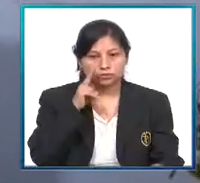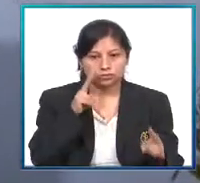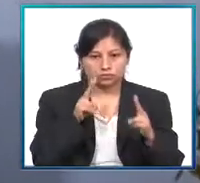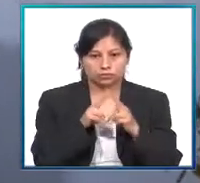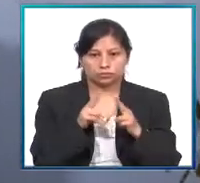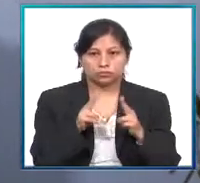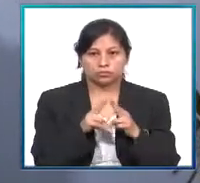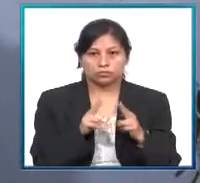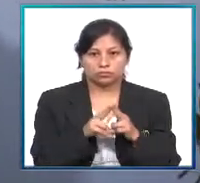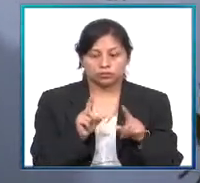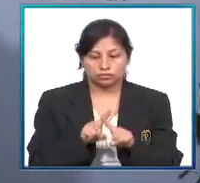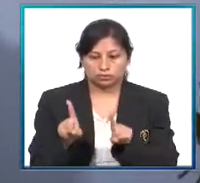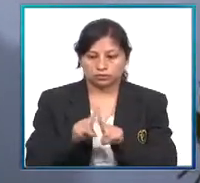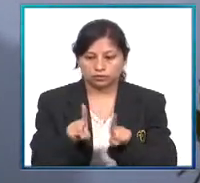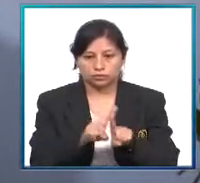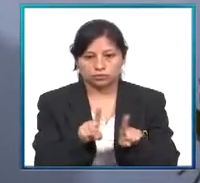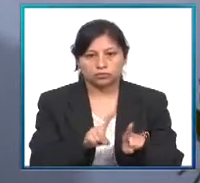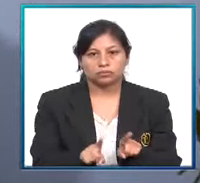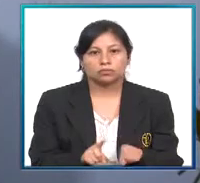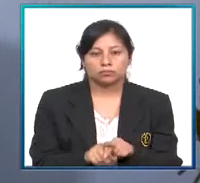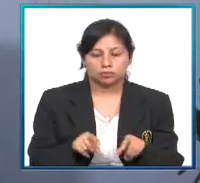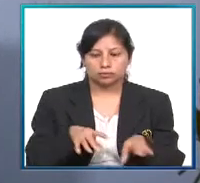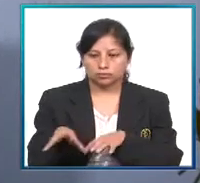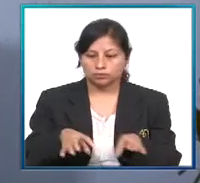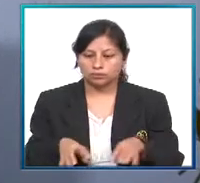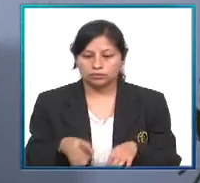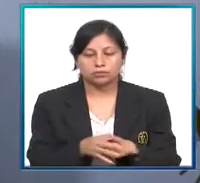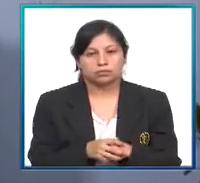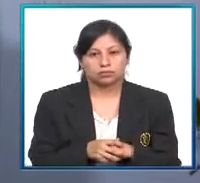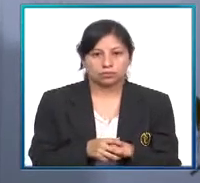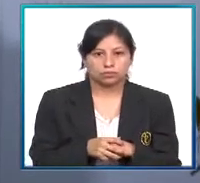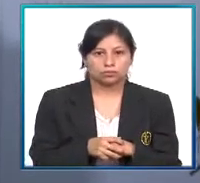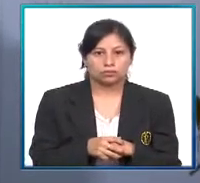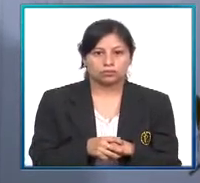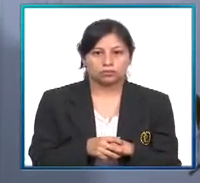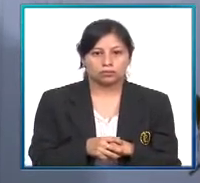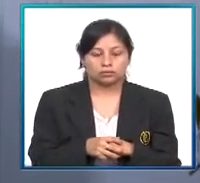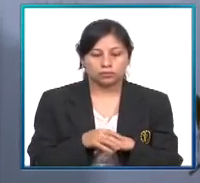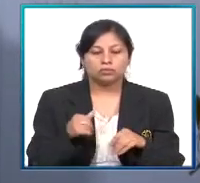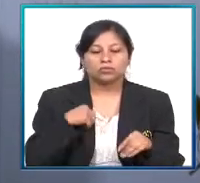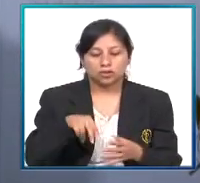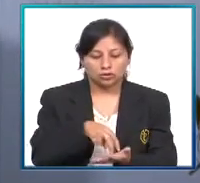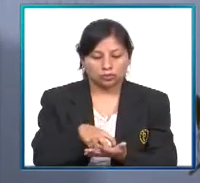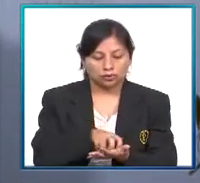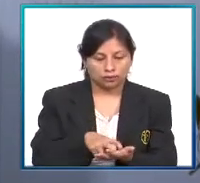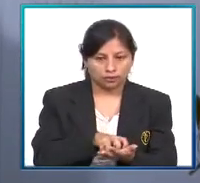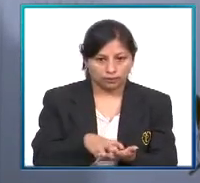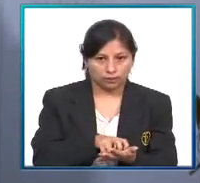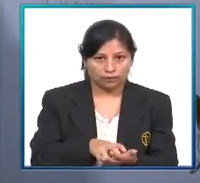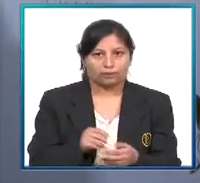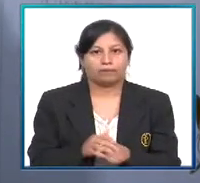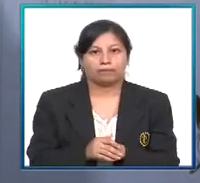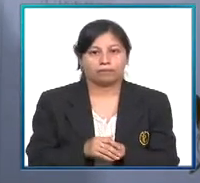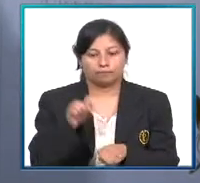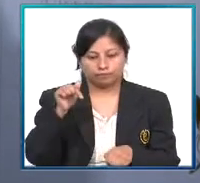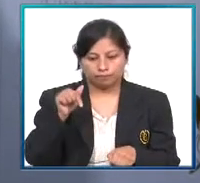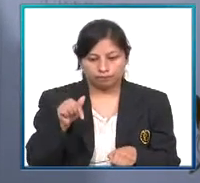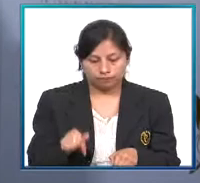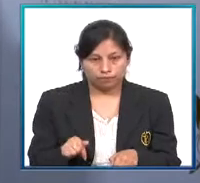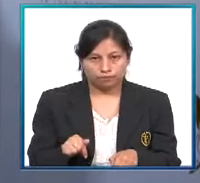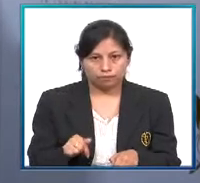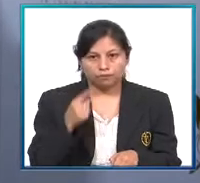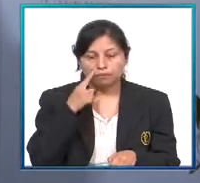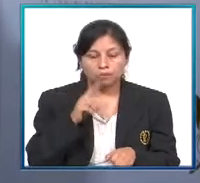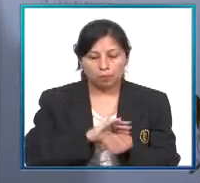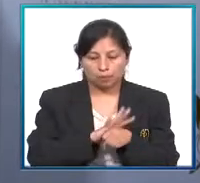visto diferentes necesidades de los sectores más vulnerables en esta pandemia, y